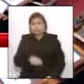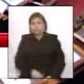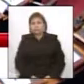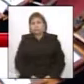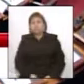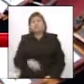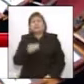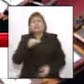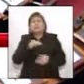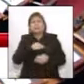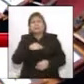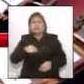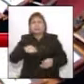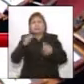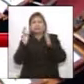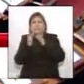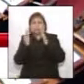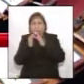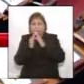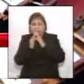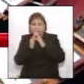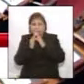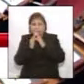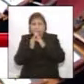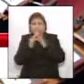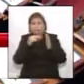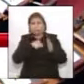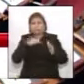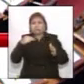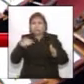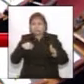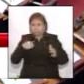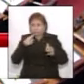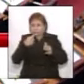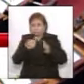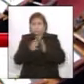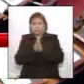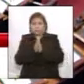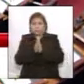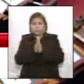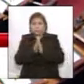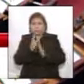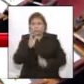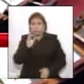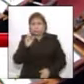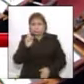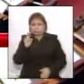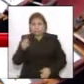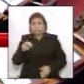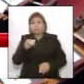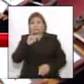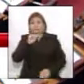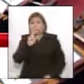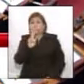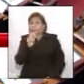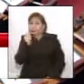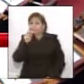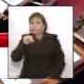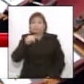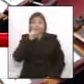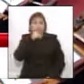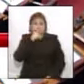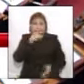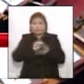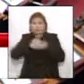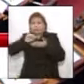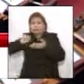¿Qué ministro? El ministro de Vivienda. El ministro de Vivienda le ha pedido a Figueredo la renuncia de Iván y ha dicho que usted le ha